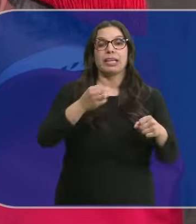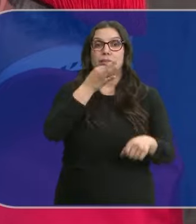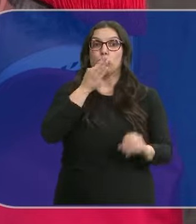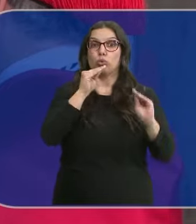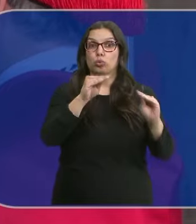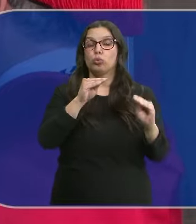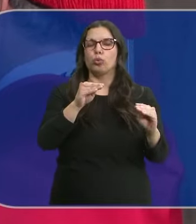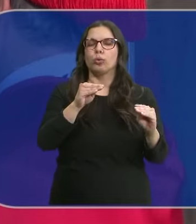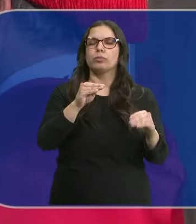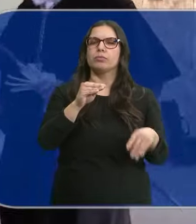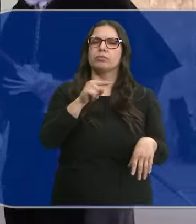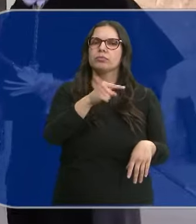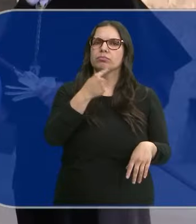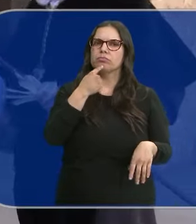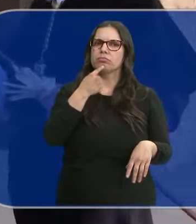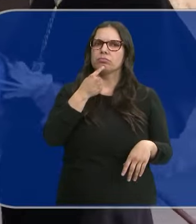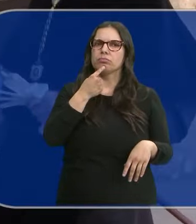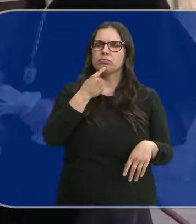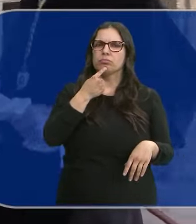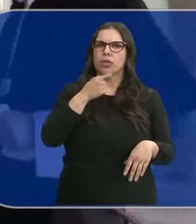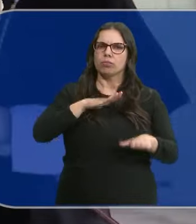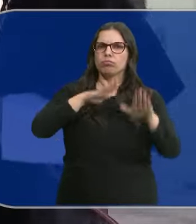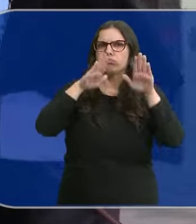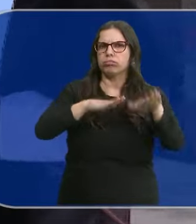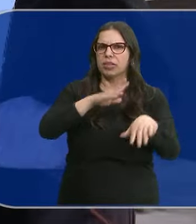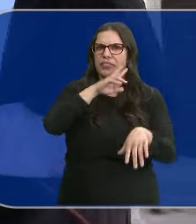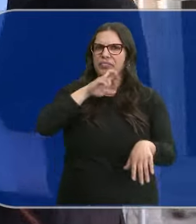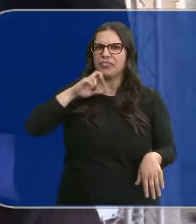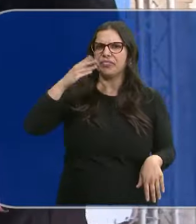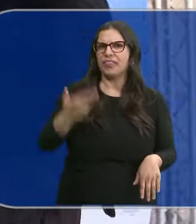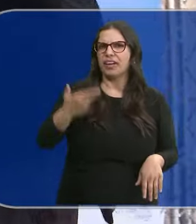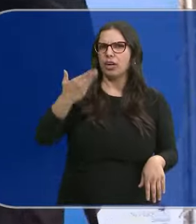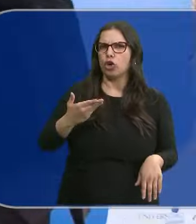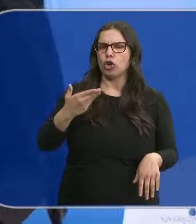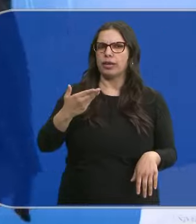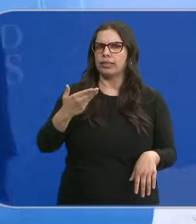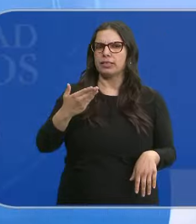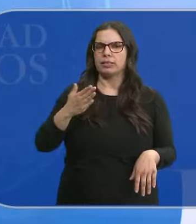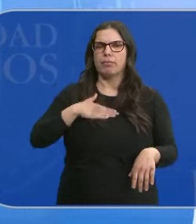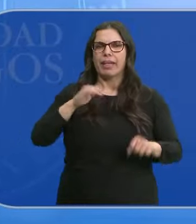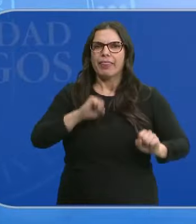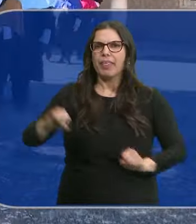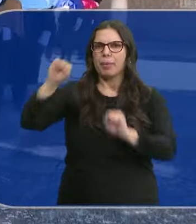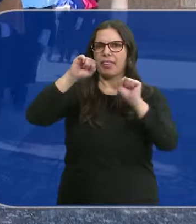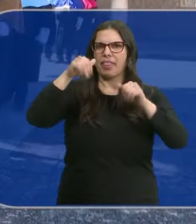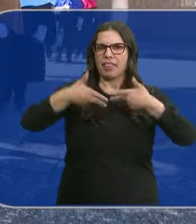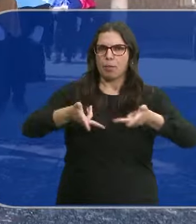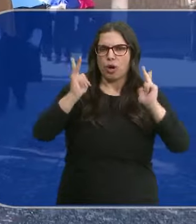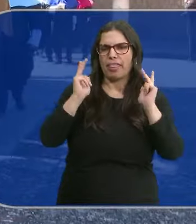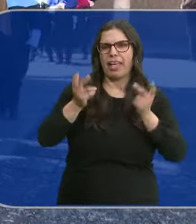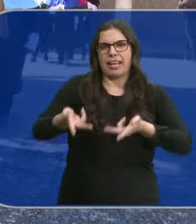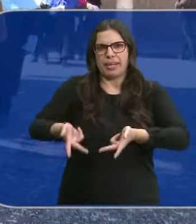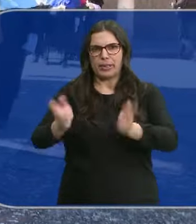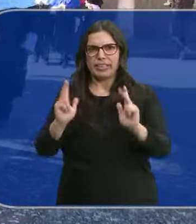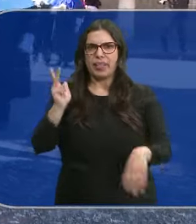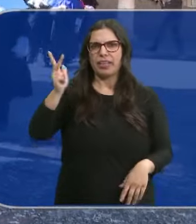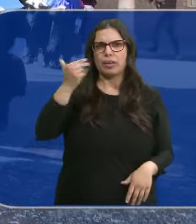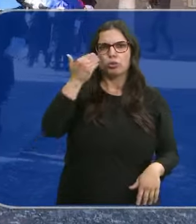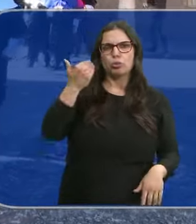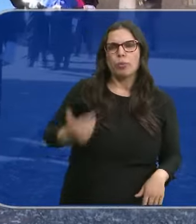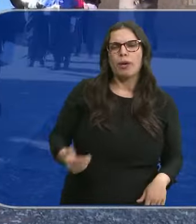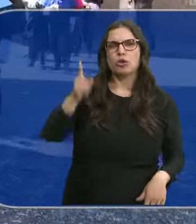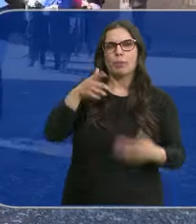el cantautor catalán se ha mostrado muy fiel a los valores que encarna y representa, sobre todo en la defensa de la democracia, la libertad, los derechos